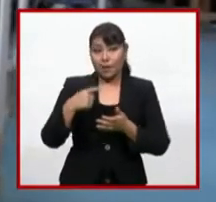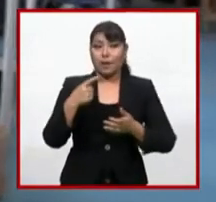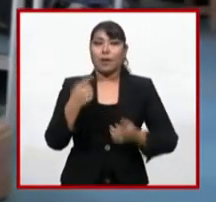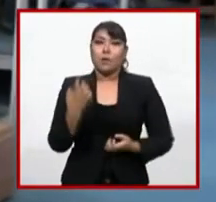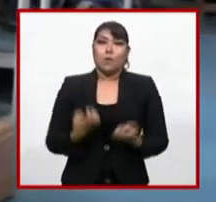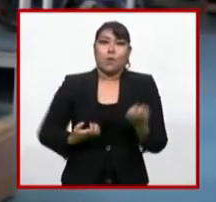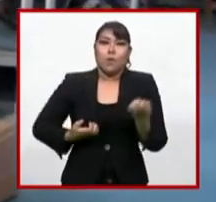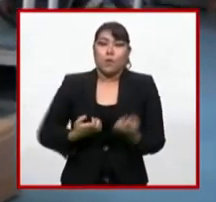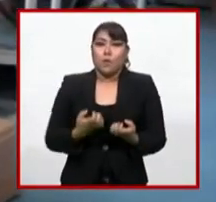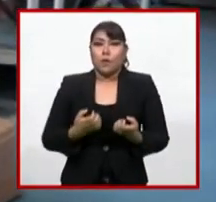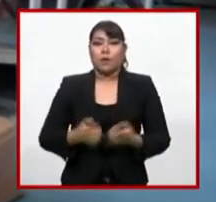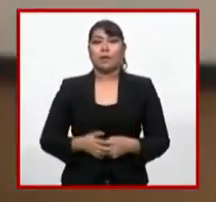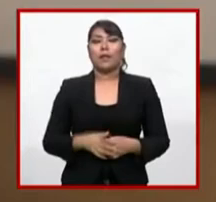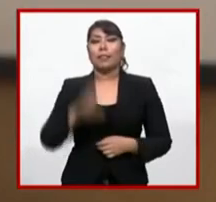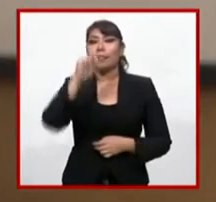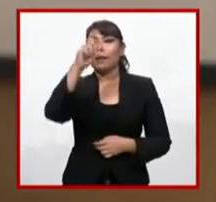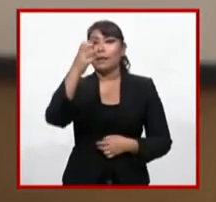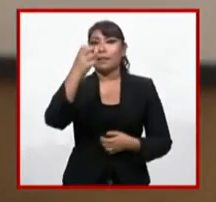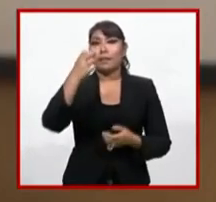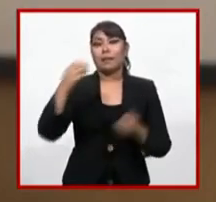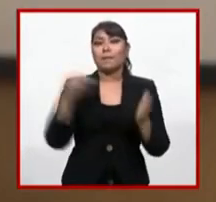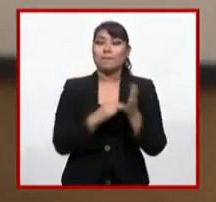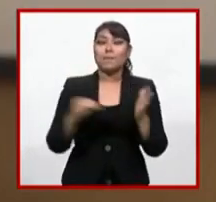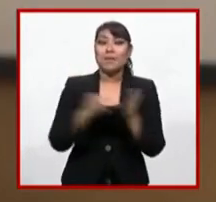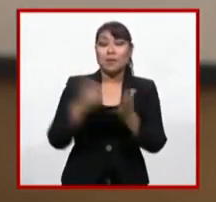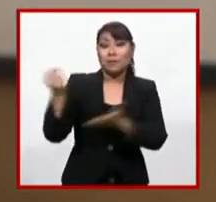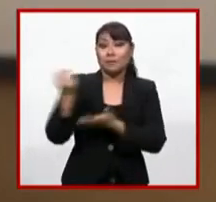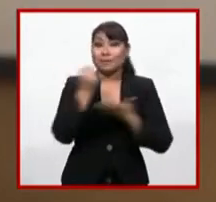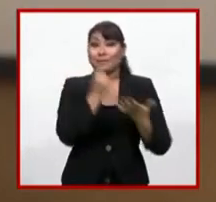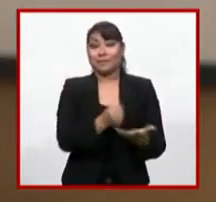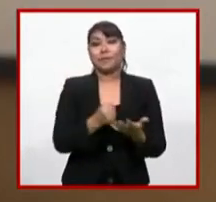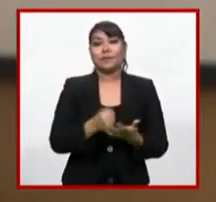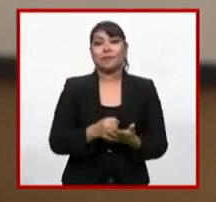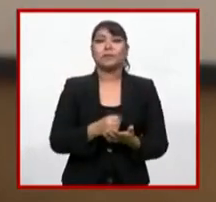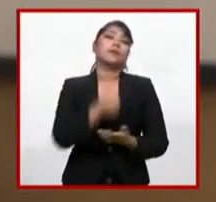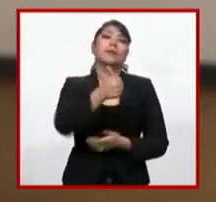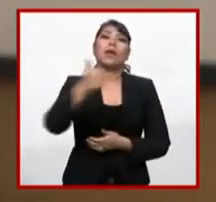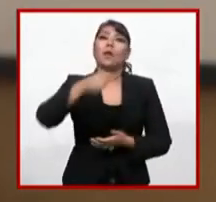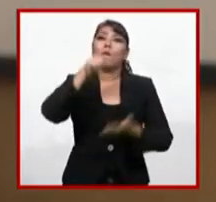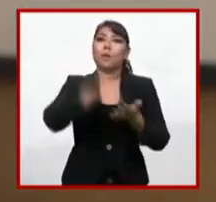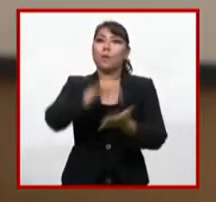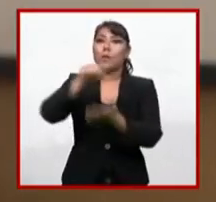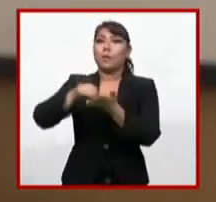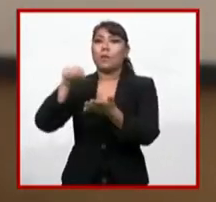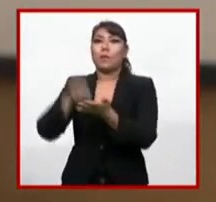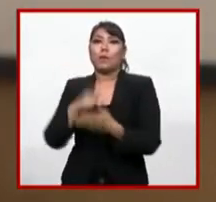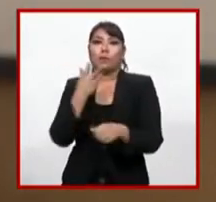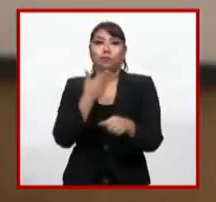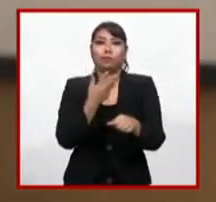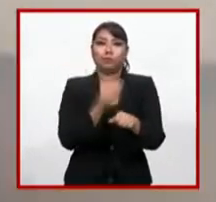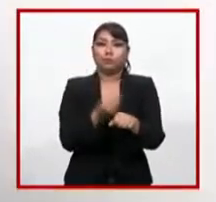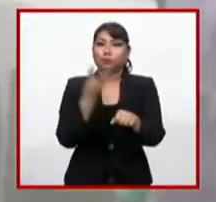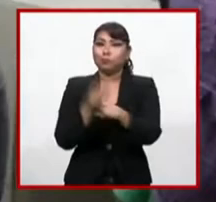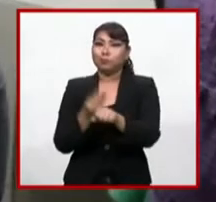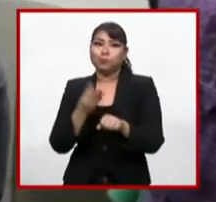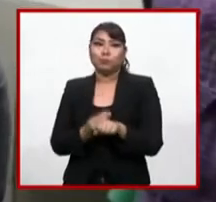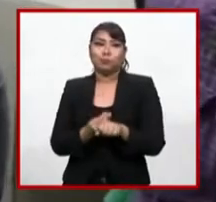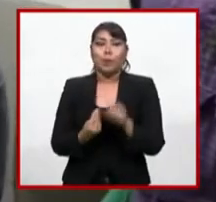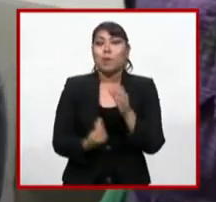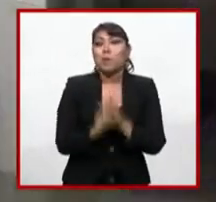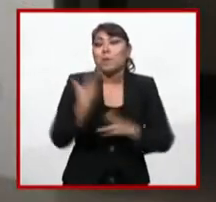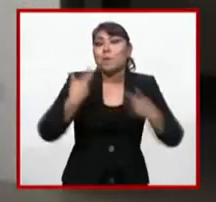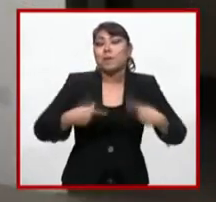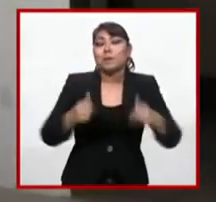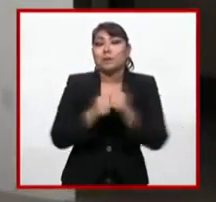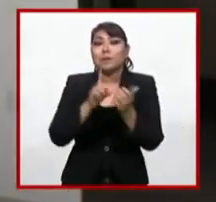Con una inversión de más de 30 millones de pesos, dignificamos cada uno de estos espacios en donde le damos una nueva oportunidad de vida a las personas